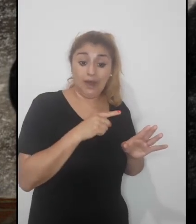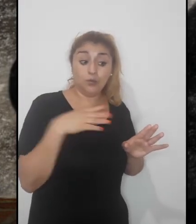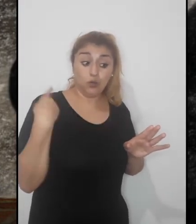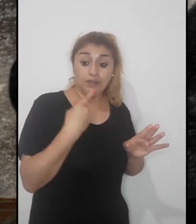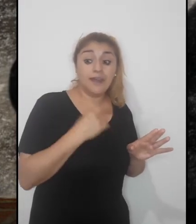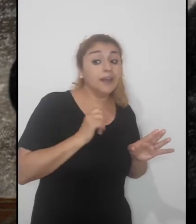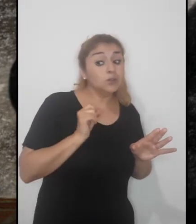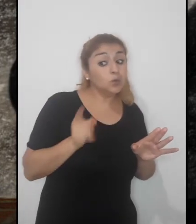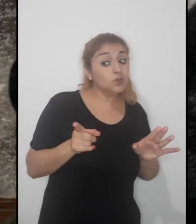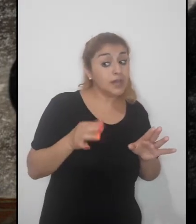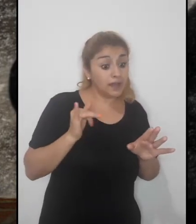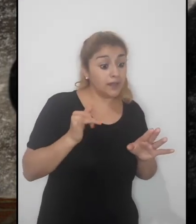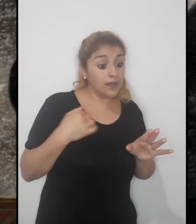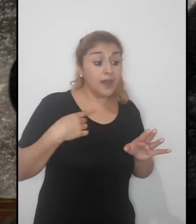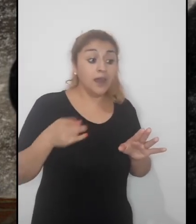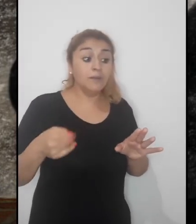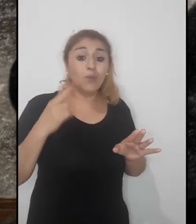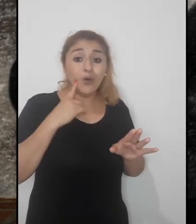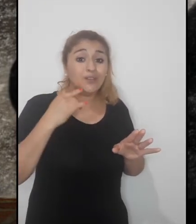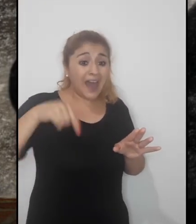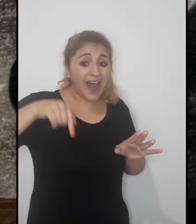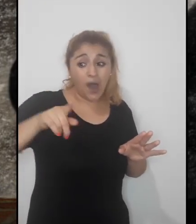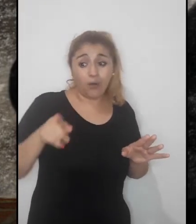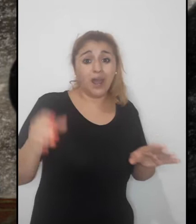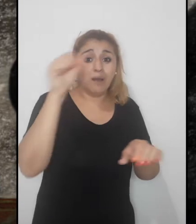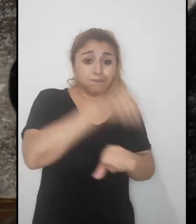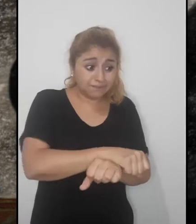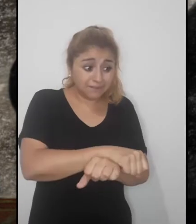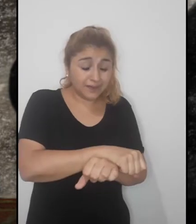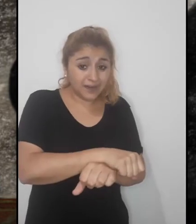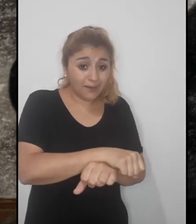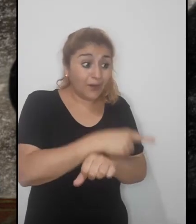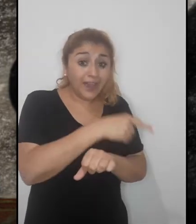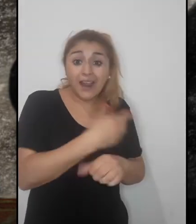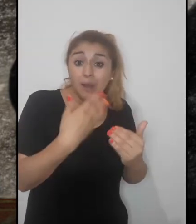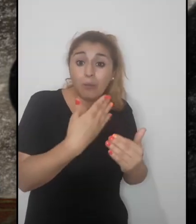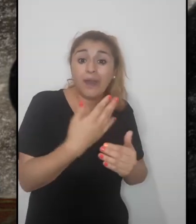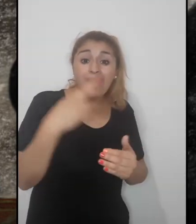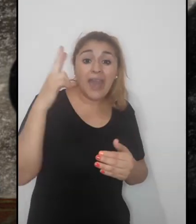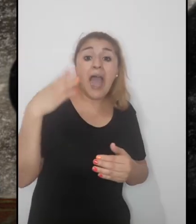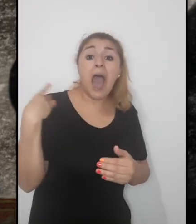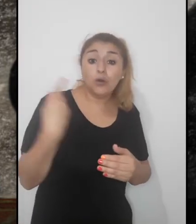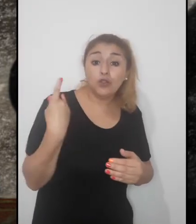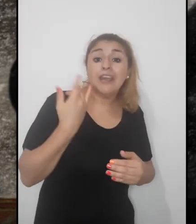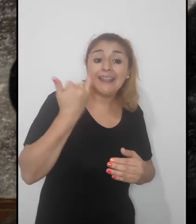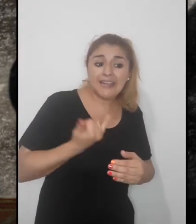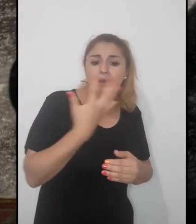desees o sea del pecado para muerte